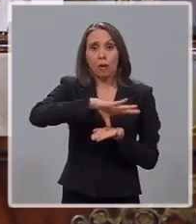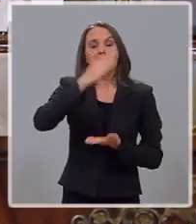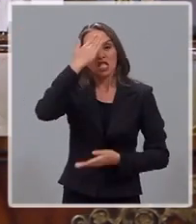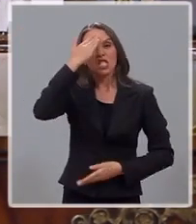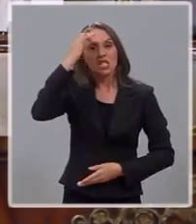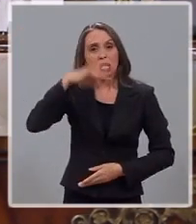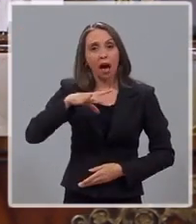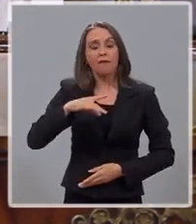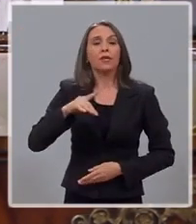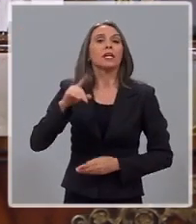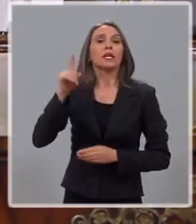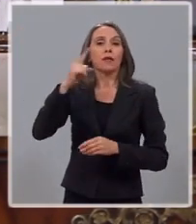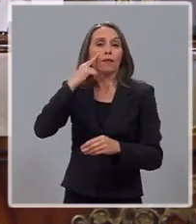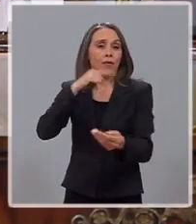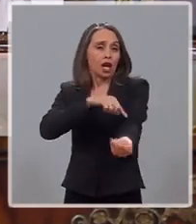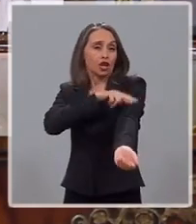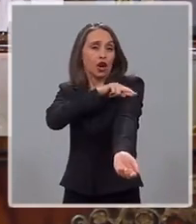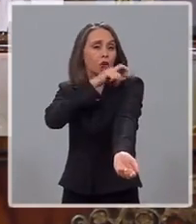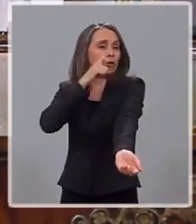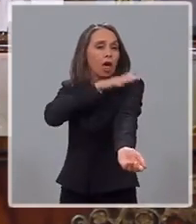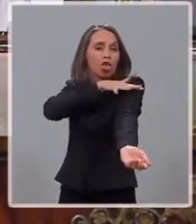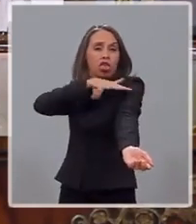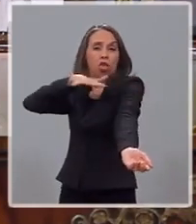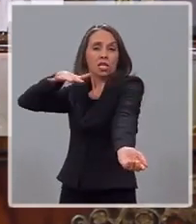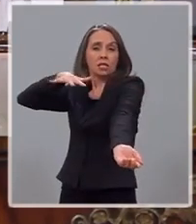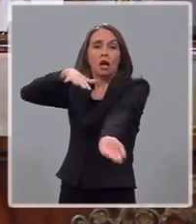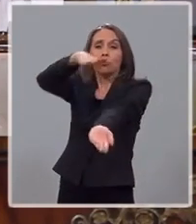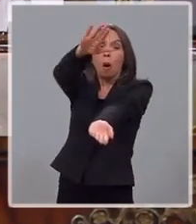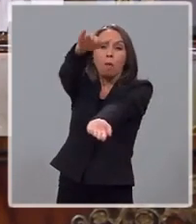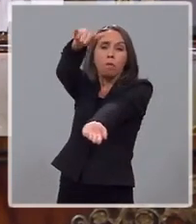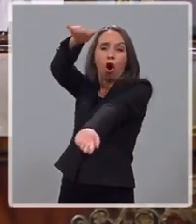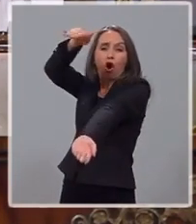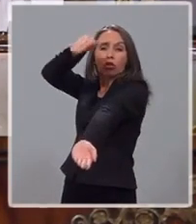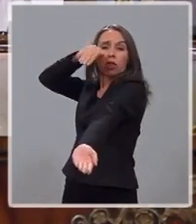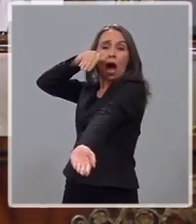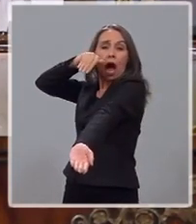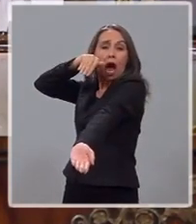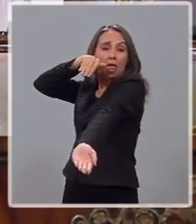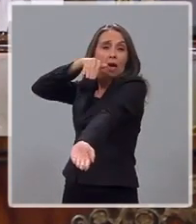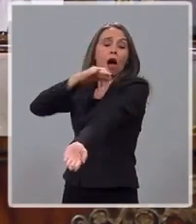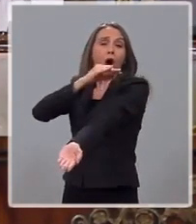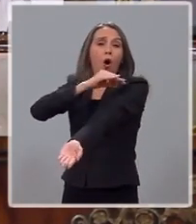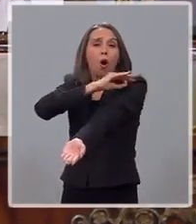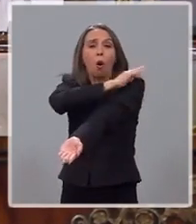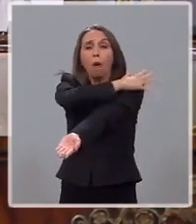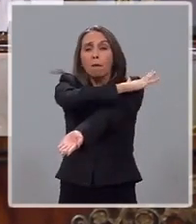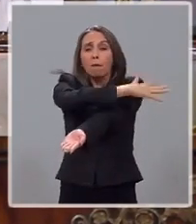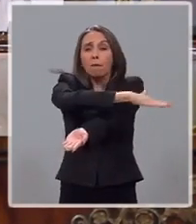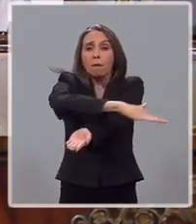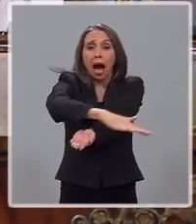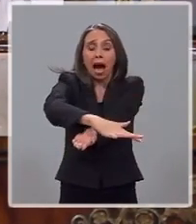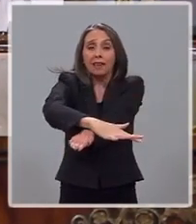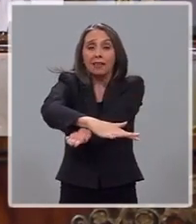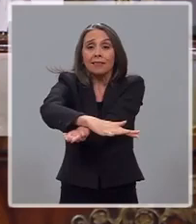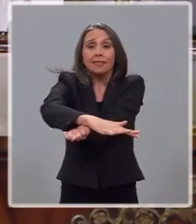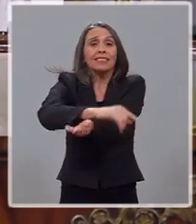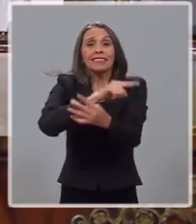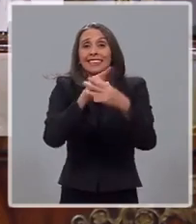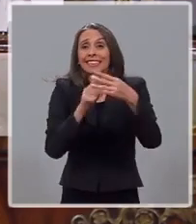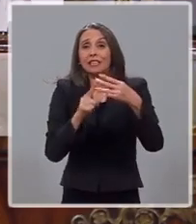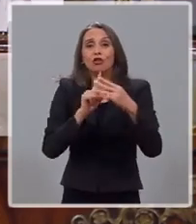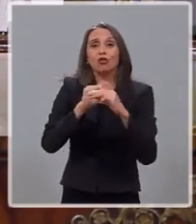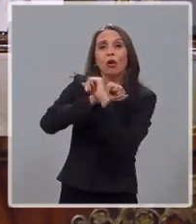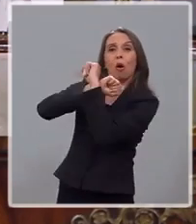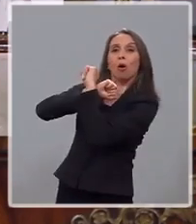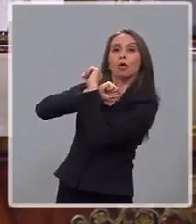que ni los grandes desiertos del norte ni las alturas de nuestra cordillera ni la inmensidad de nuestro océano iban a impedir